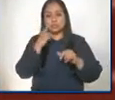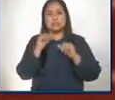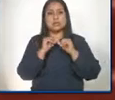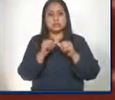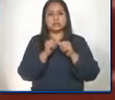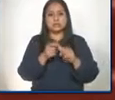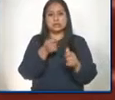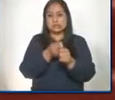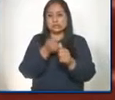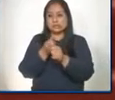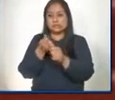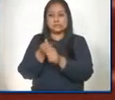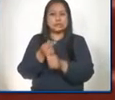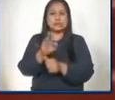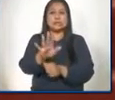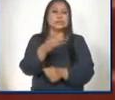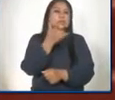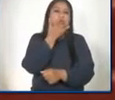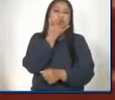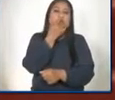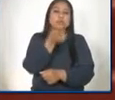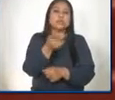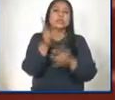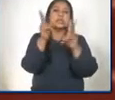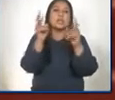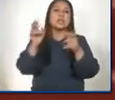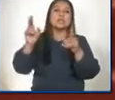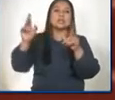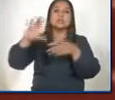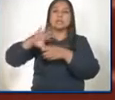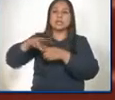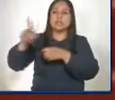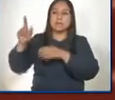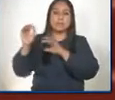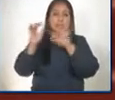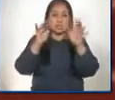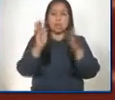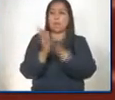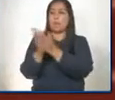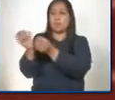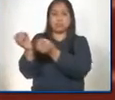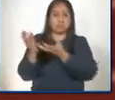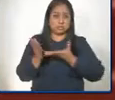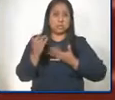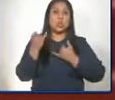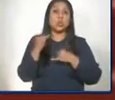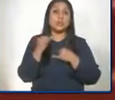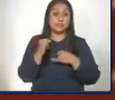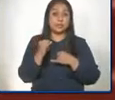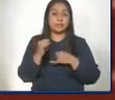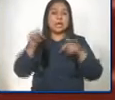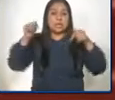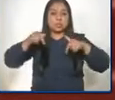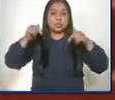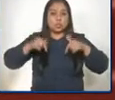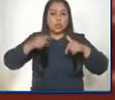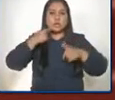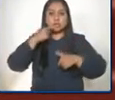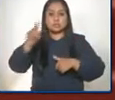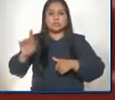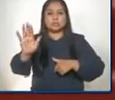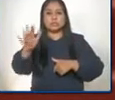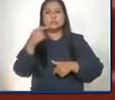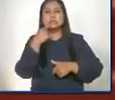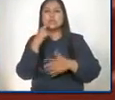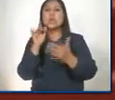y cada uno. Yo pediría a la Dirección General de Asuntos Consulares y Migratorios que me brinde un informe actualizado. Por favor, yo le voy a pedir si se puede